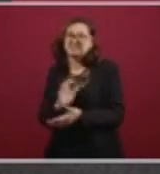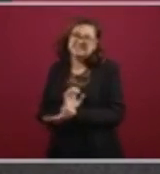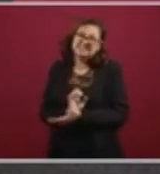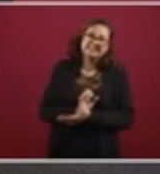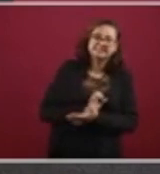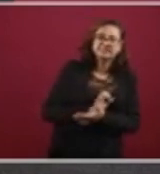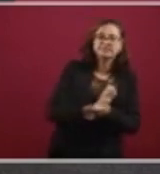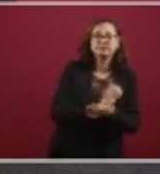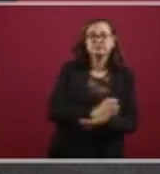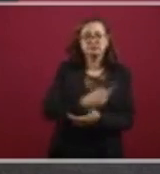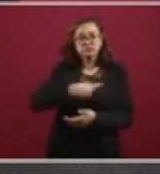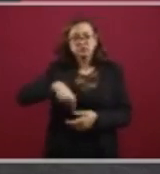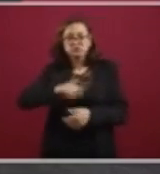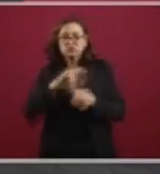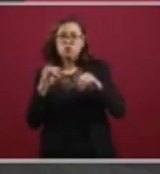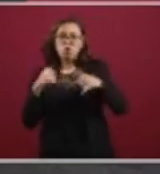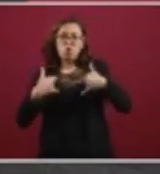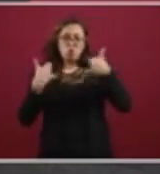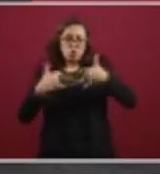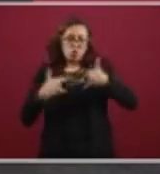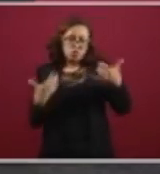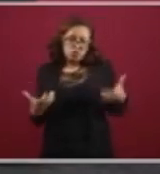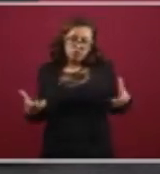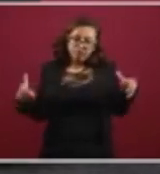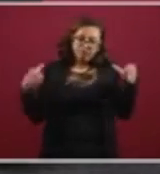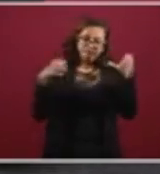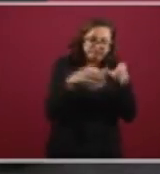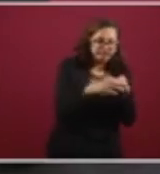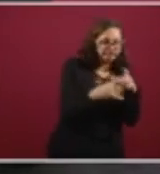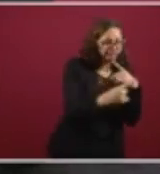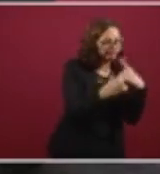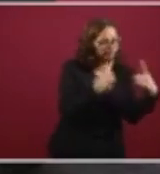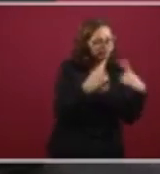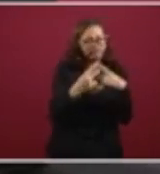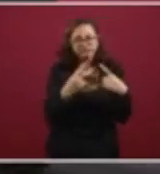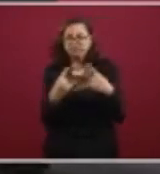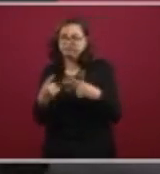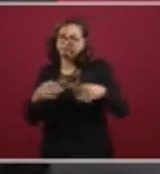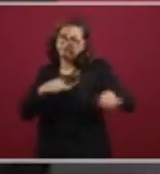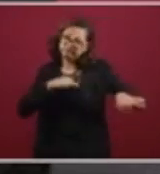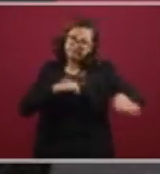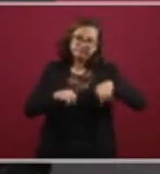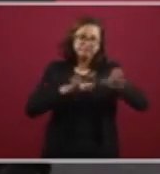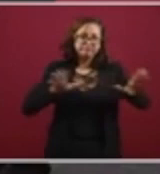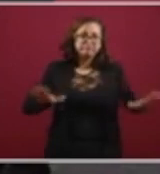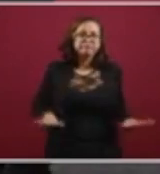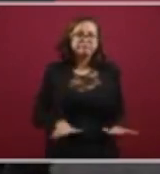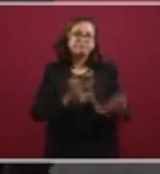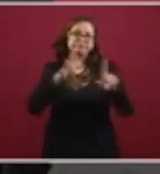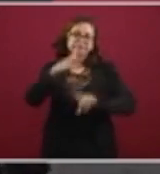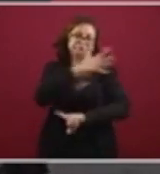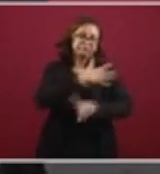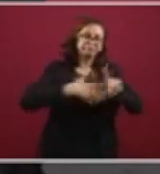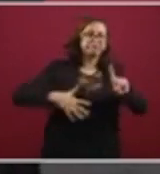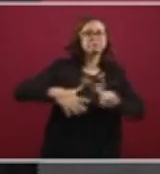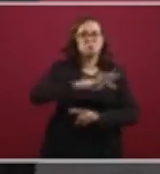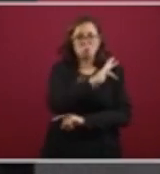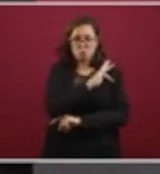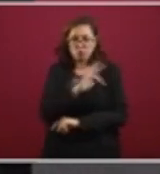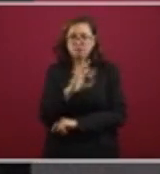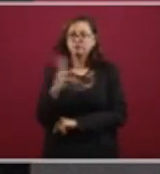toda la sociedad para que tengan el lugar que es el que realmente tenemos, que es, somos agentes de